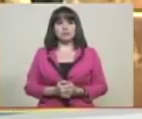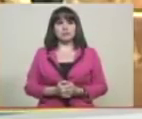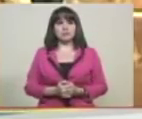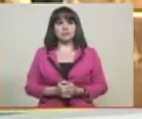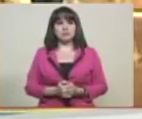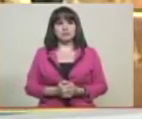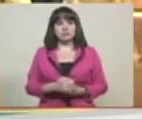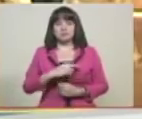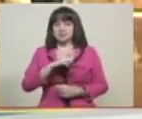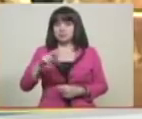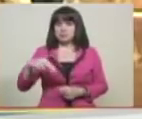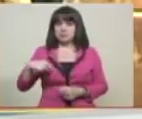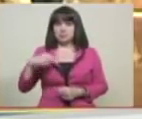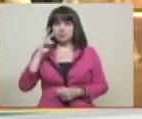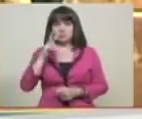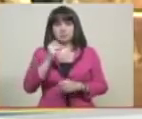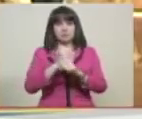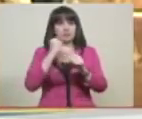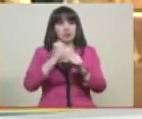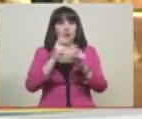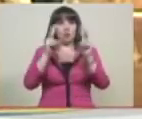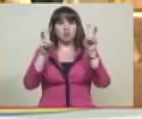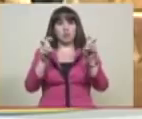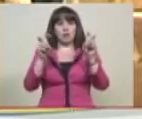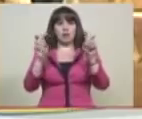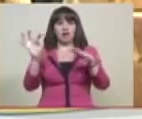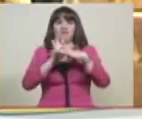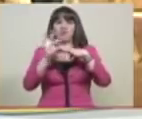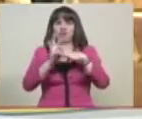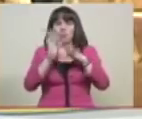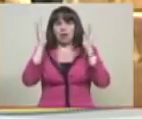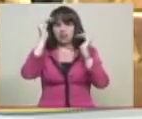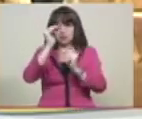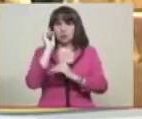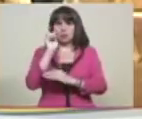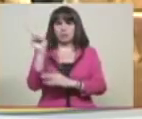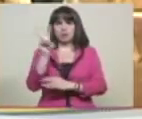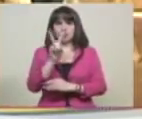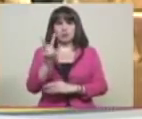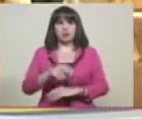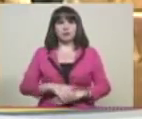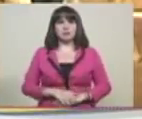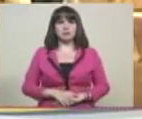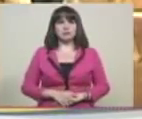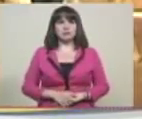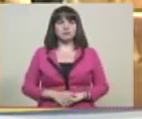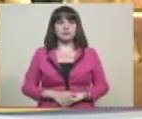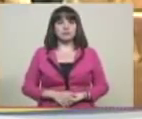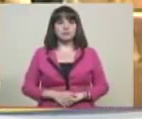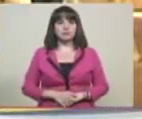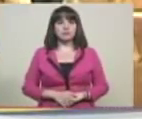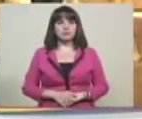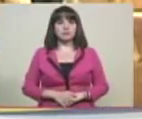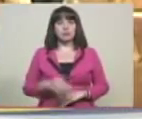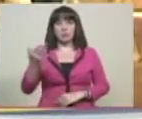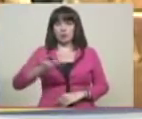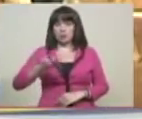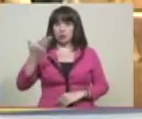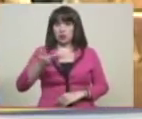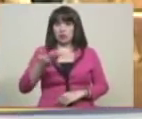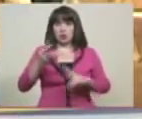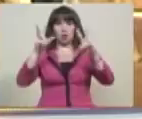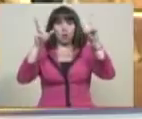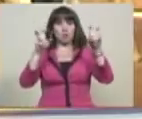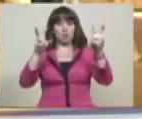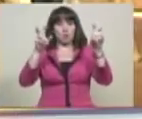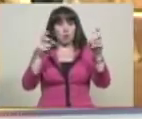eso nosotros vamos a aplicar una nueva fórmula. Atención, Venezuela. Es muy importante. Vamos a una